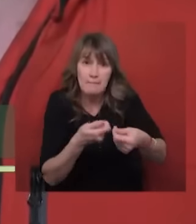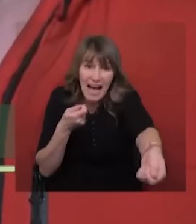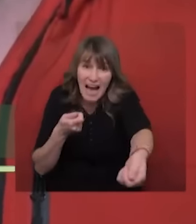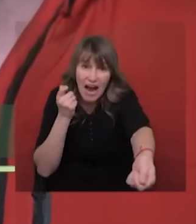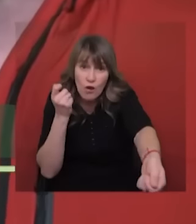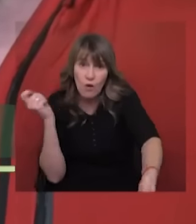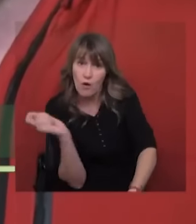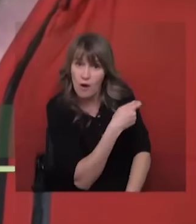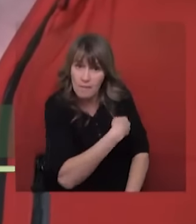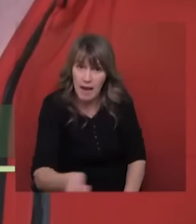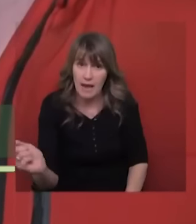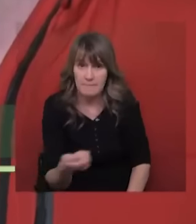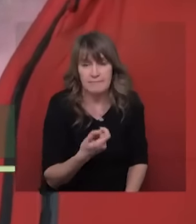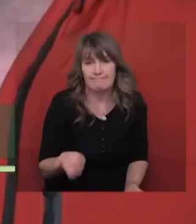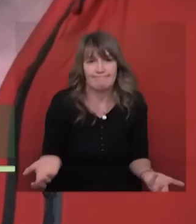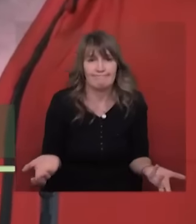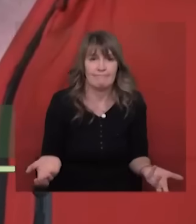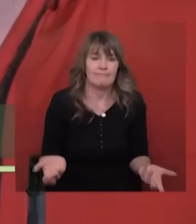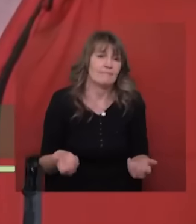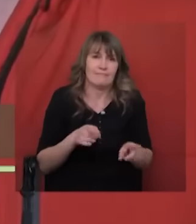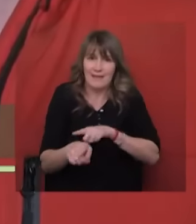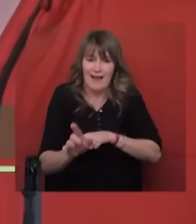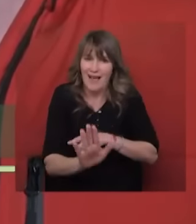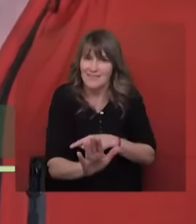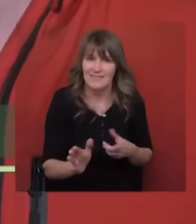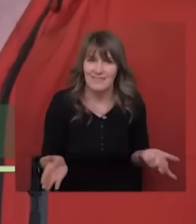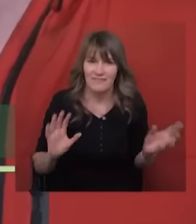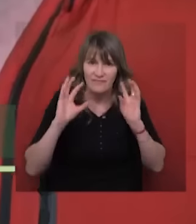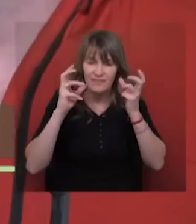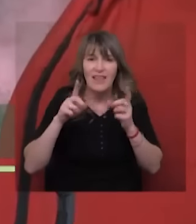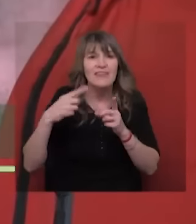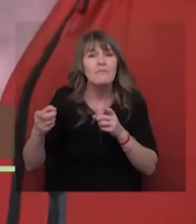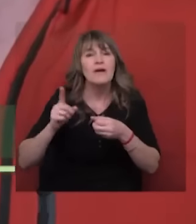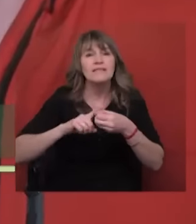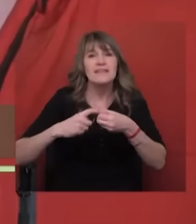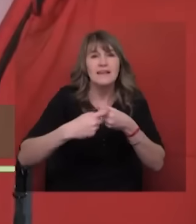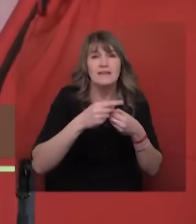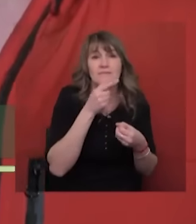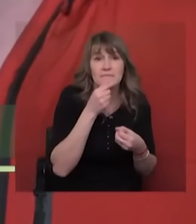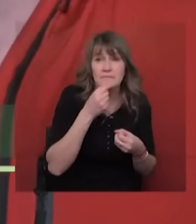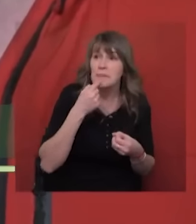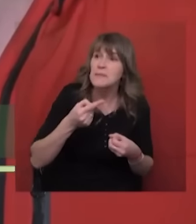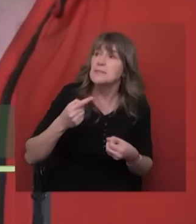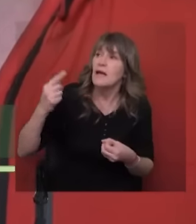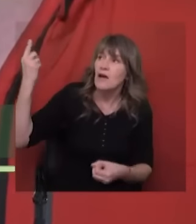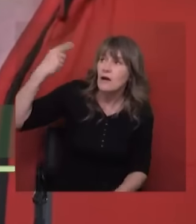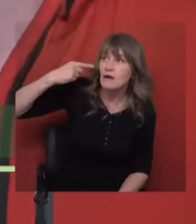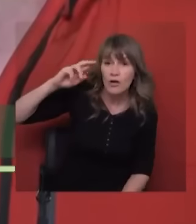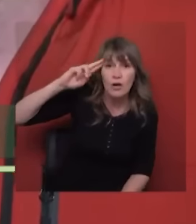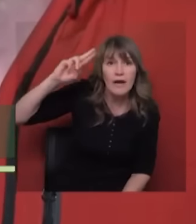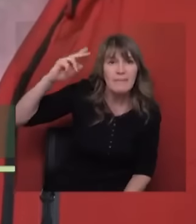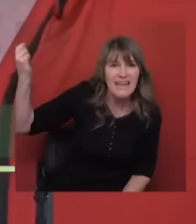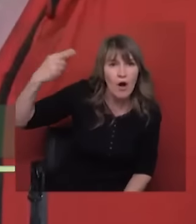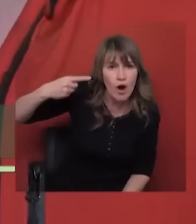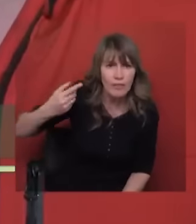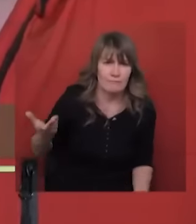directamente y también luego cuando se el s policial declara que estaban cumpliendo órdenes eso eh